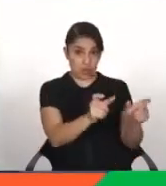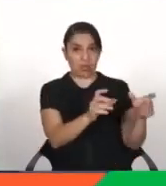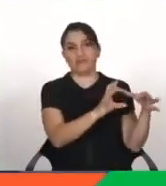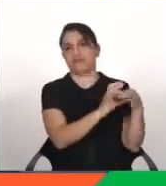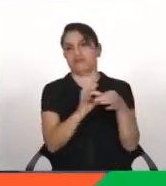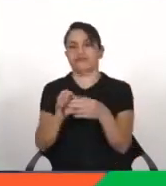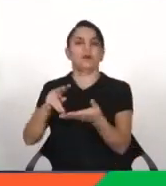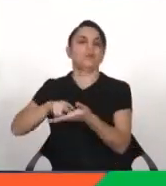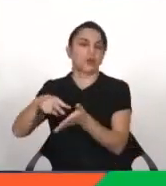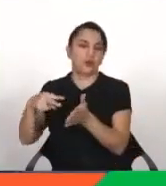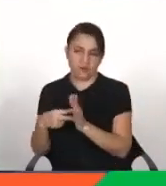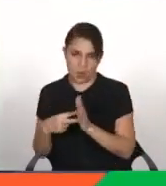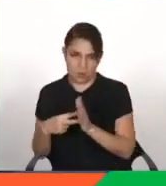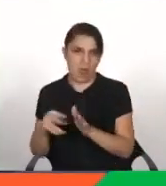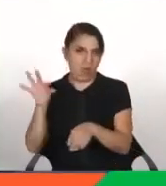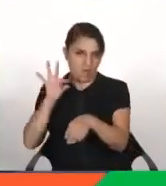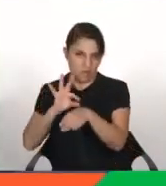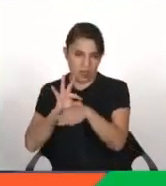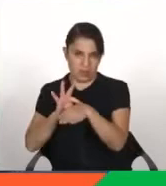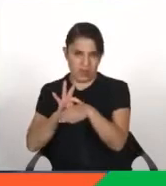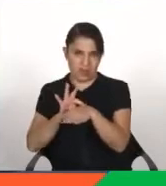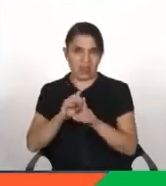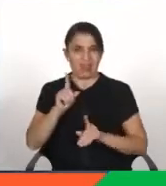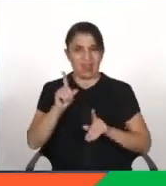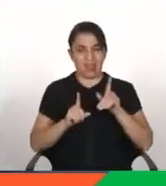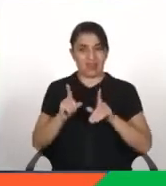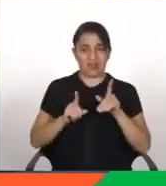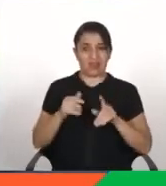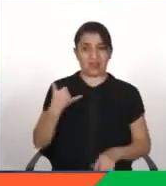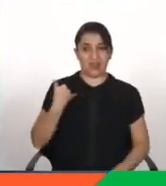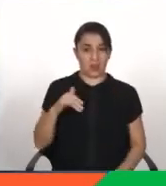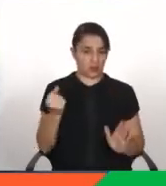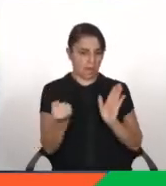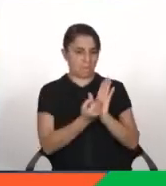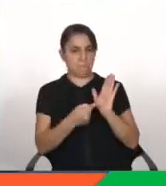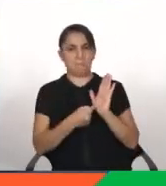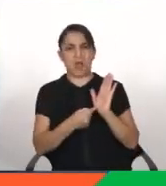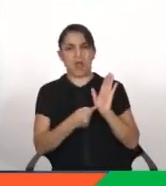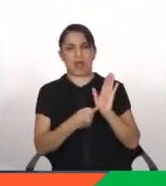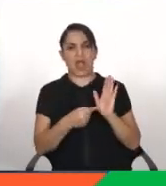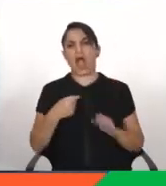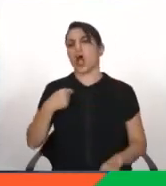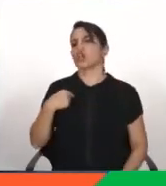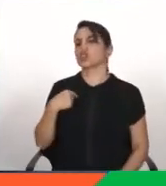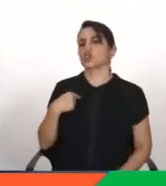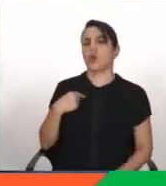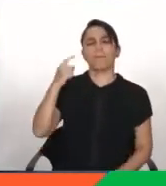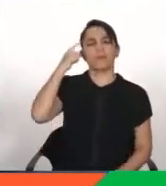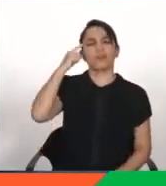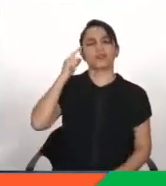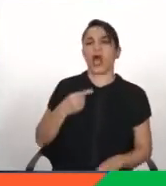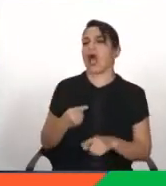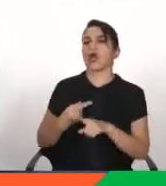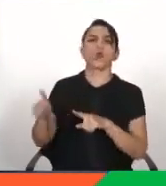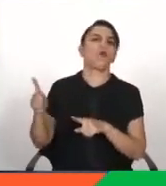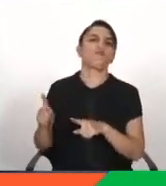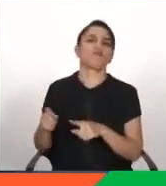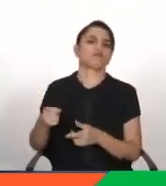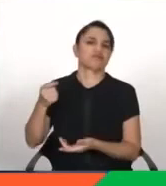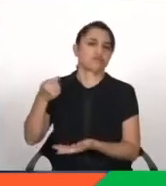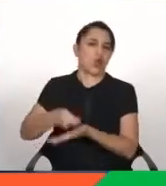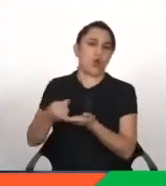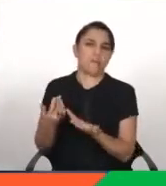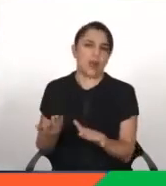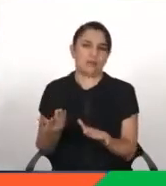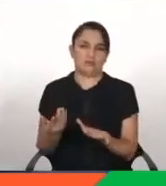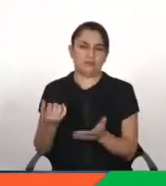mira, es que yo creo, pues yo qué sé, que no me gusta la marca de mi tostadora, ¿sabes? Y tú me dirás, bueno, pues me parece muy bien, te compras otra. Pero es que si yo te estoy diciendo, no creo en